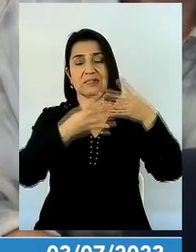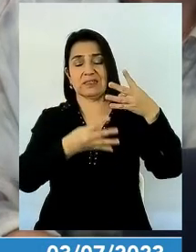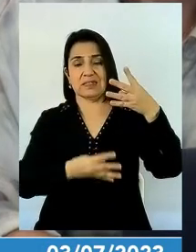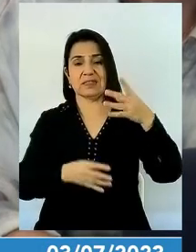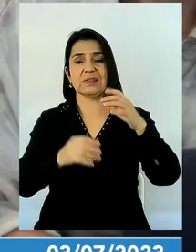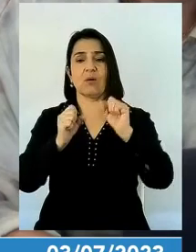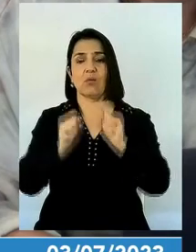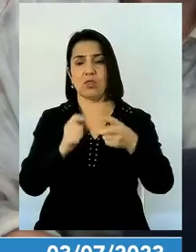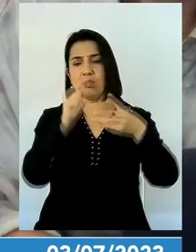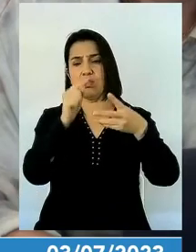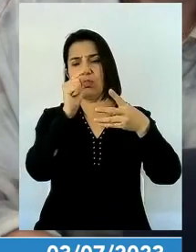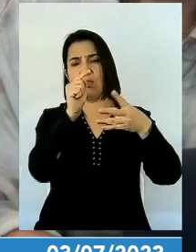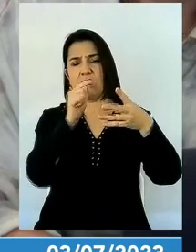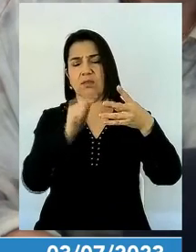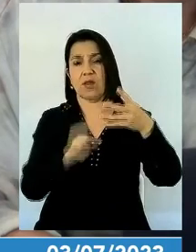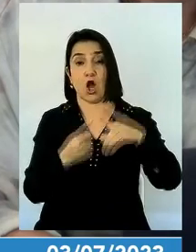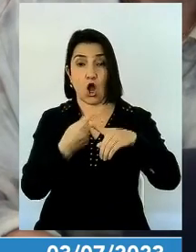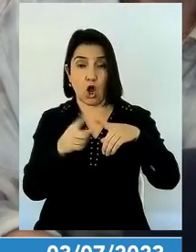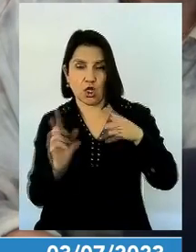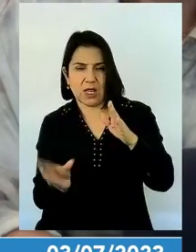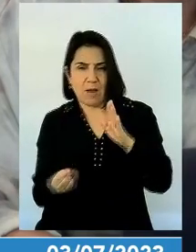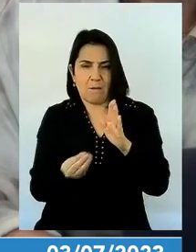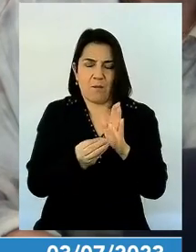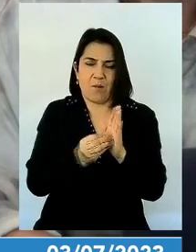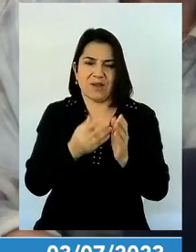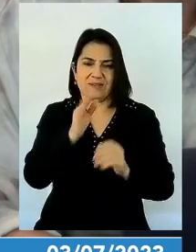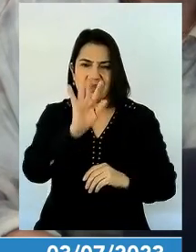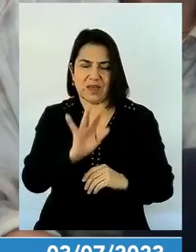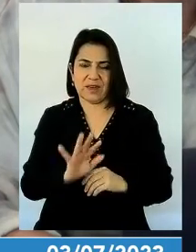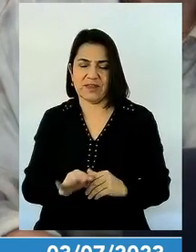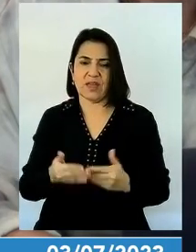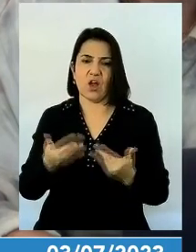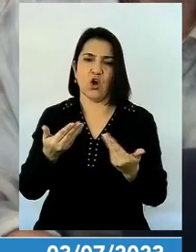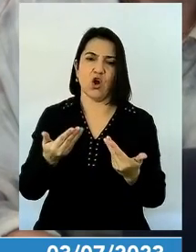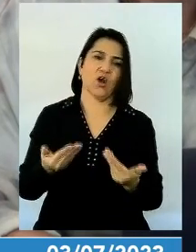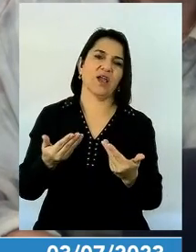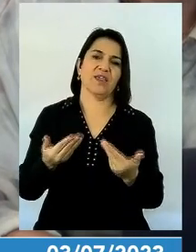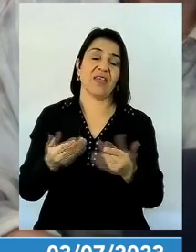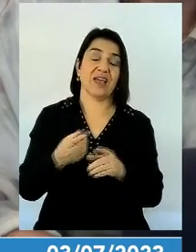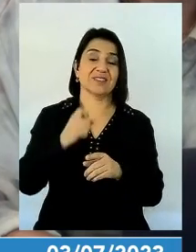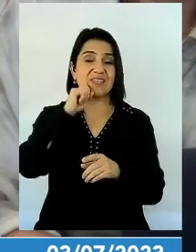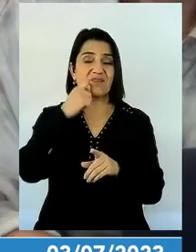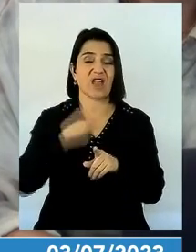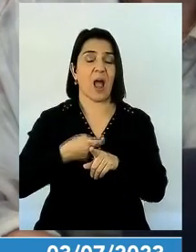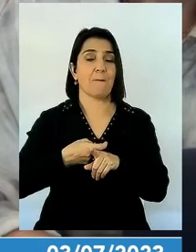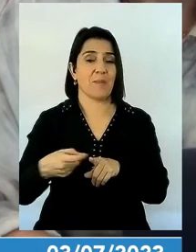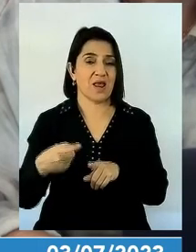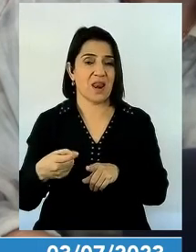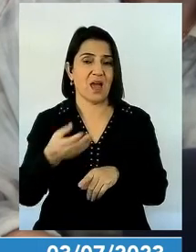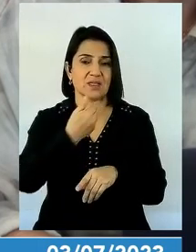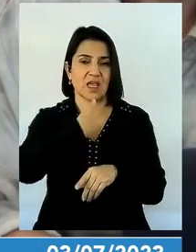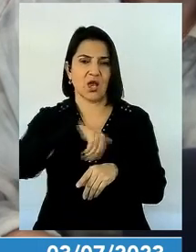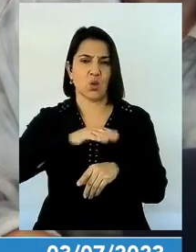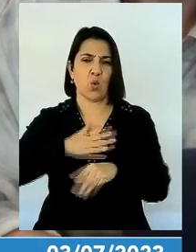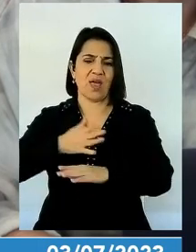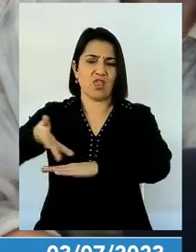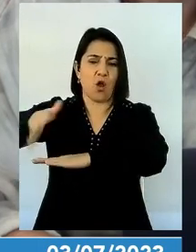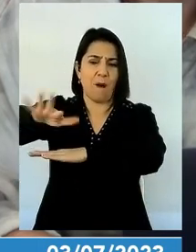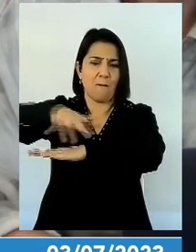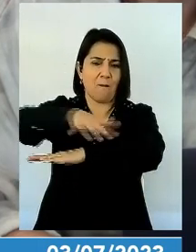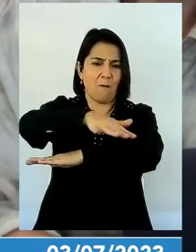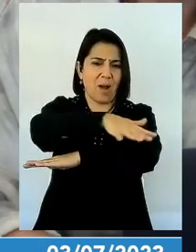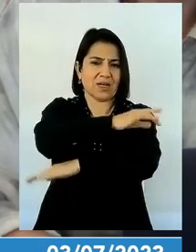otras características que hoy en día están siendo amenazas para nuestra extensa costa chilena.